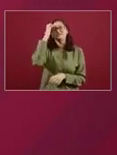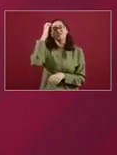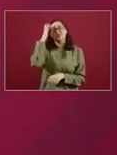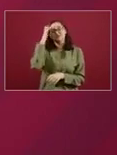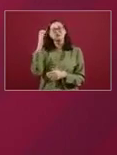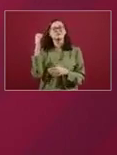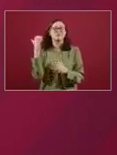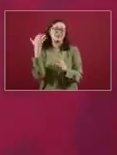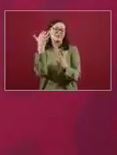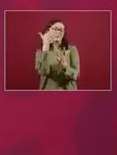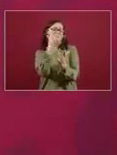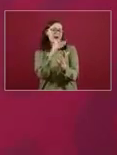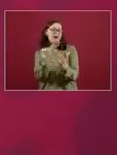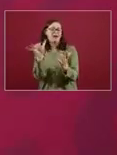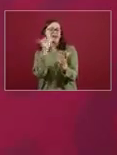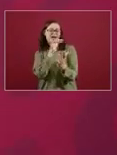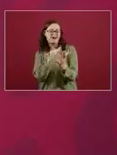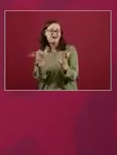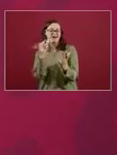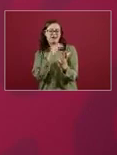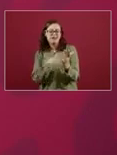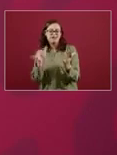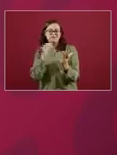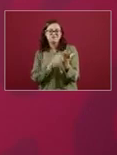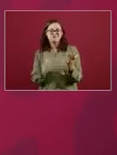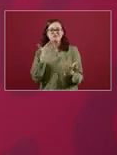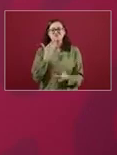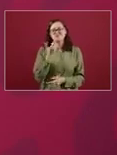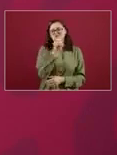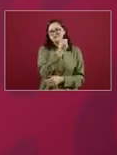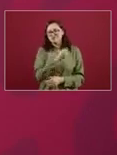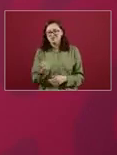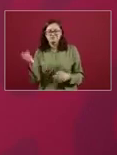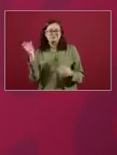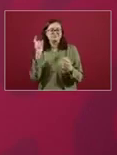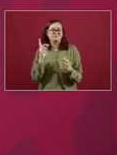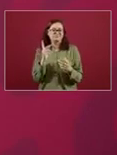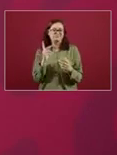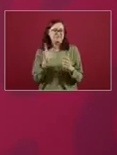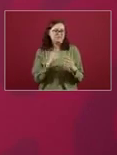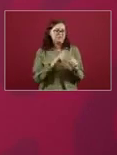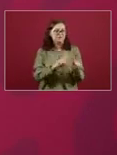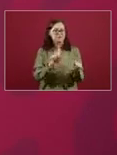no solo a Bernal, Díaz del Castillo,